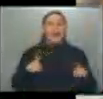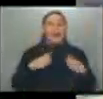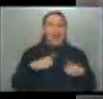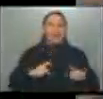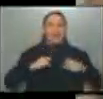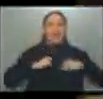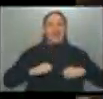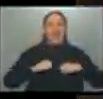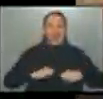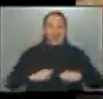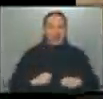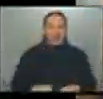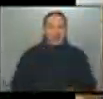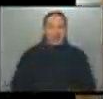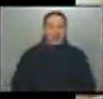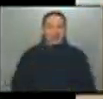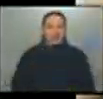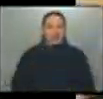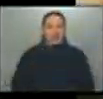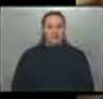en español con su marido. A ver.